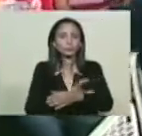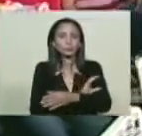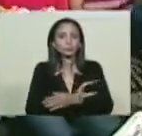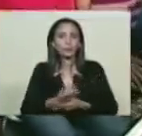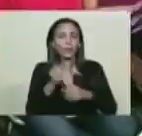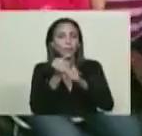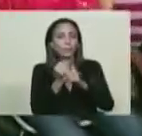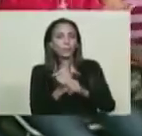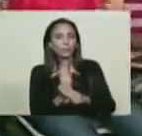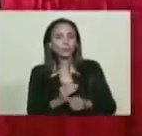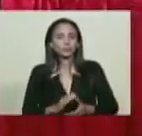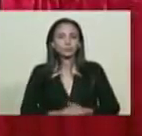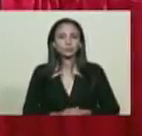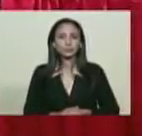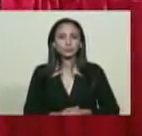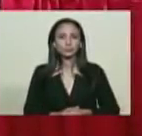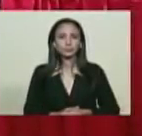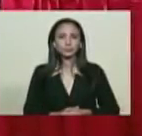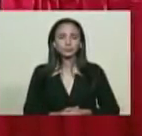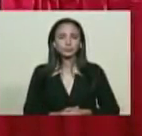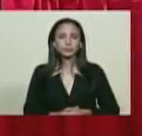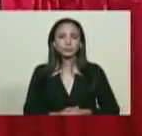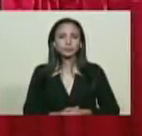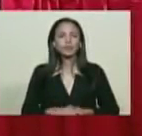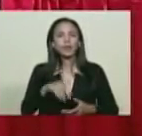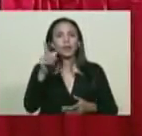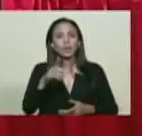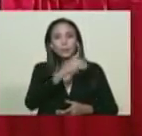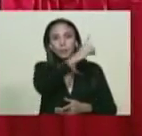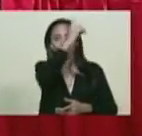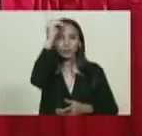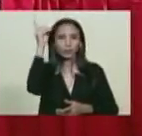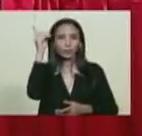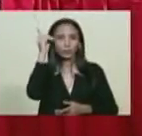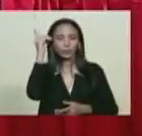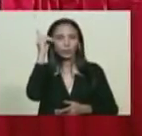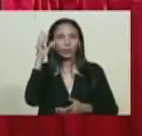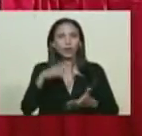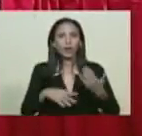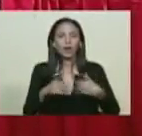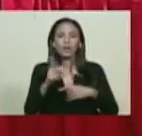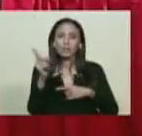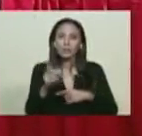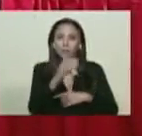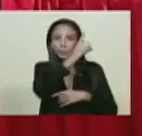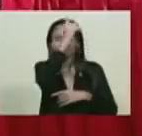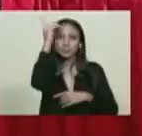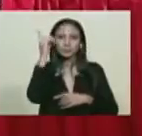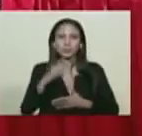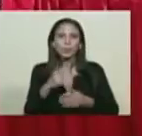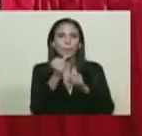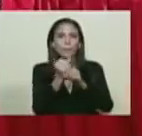Y tenemos a Diosdado Cabello Rondón de los Mazazos allá.